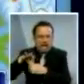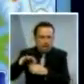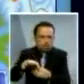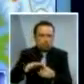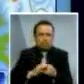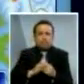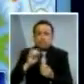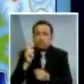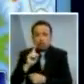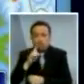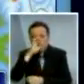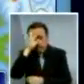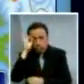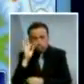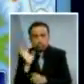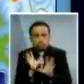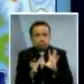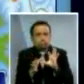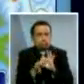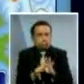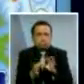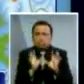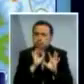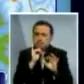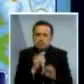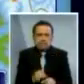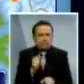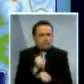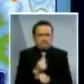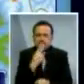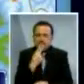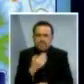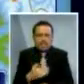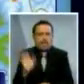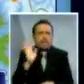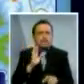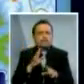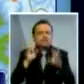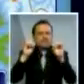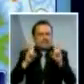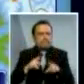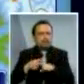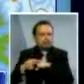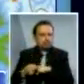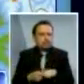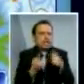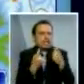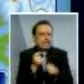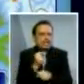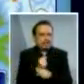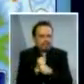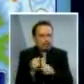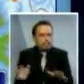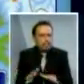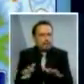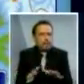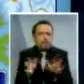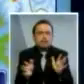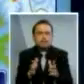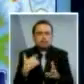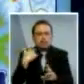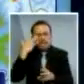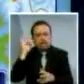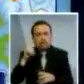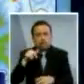son mapuche, con los cuales convivieron toda la vida. Hay un tema social que requiere más tiempo, trabajo, y yo creo que se ha avanzado mucho. Yo